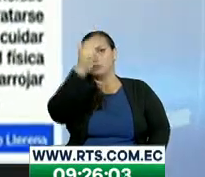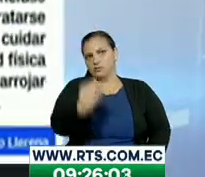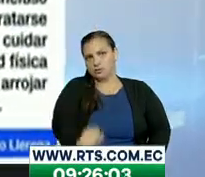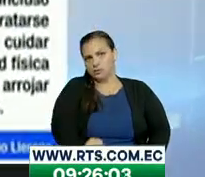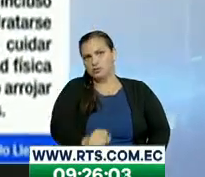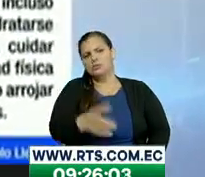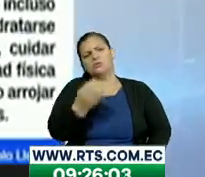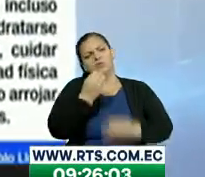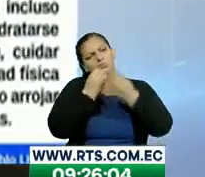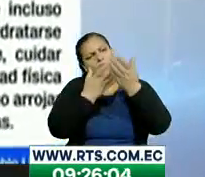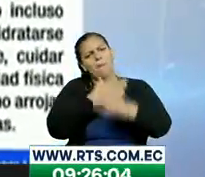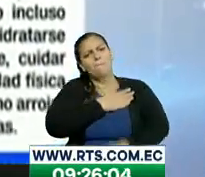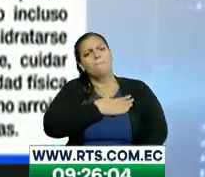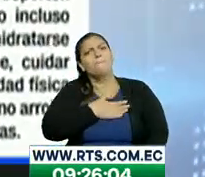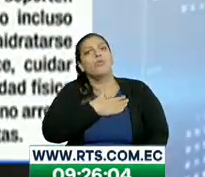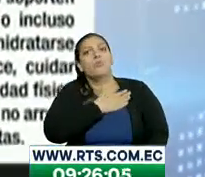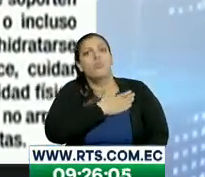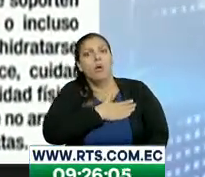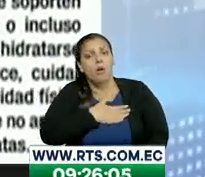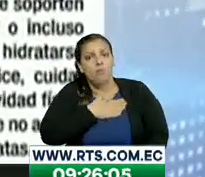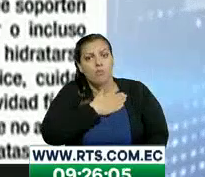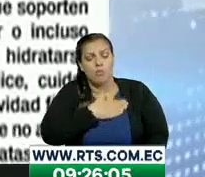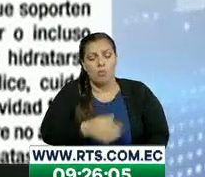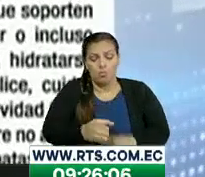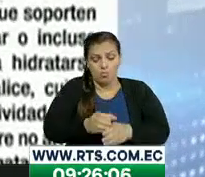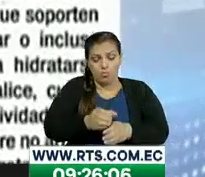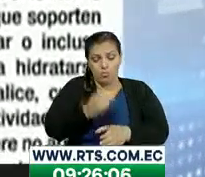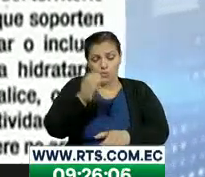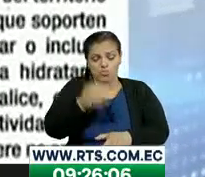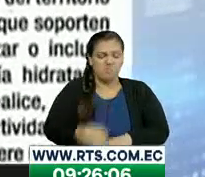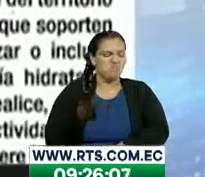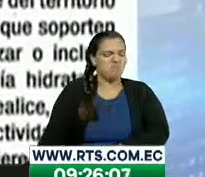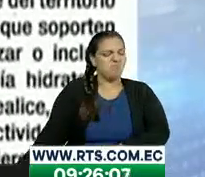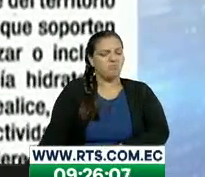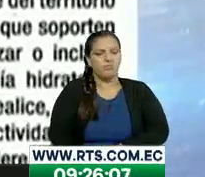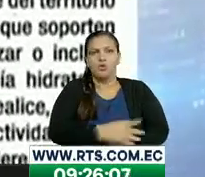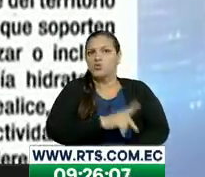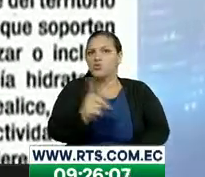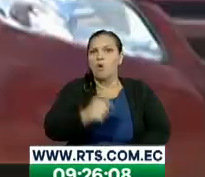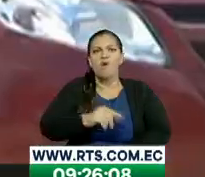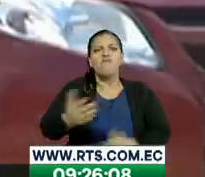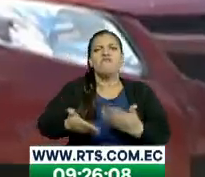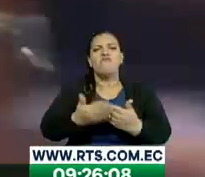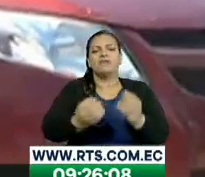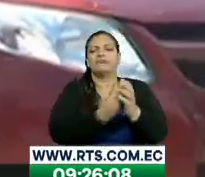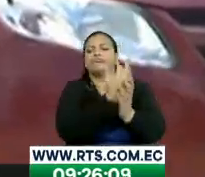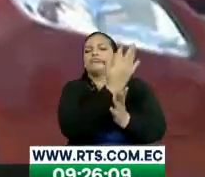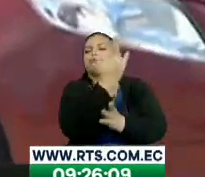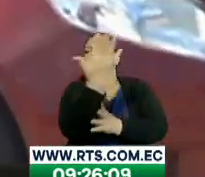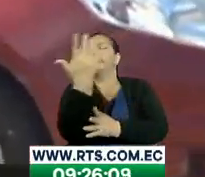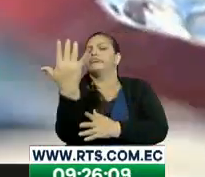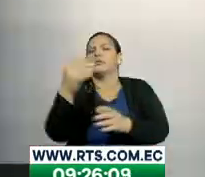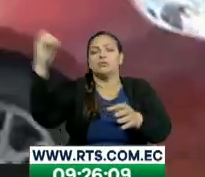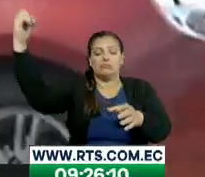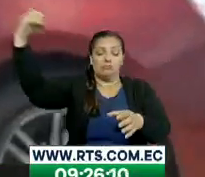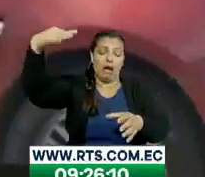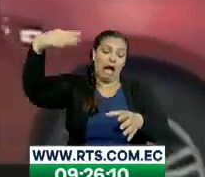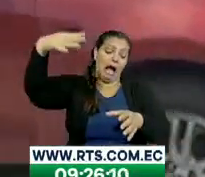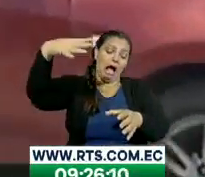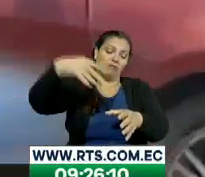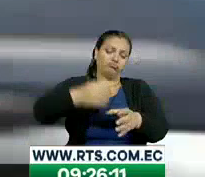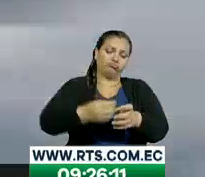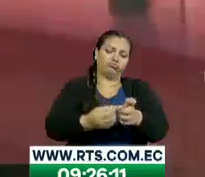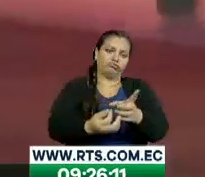arrojar botellas ni objetos encendidos sobre la vegetación, tampoco realizar fogatas. Señalan que la afectación dependerá